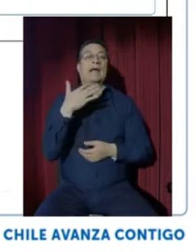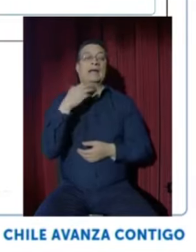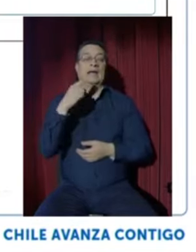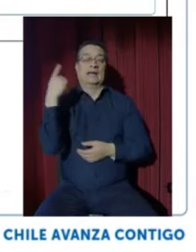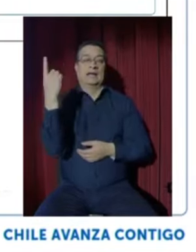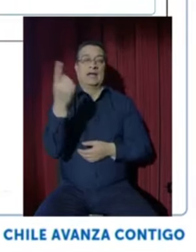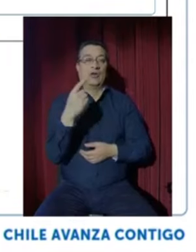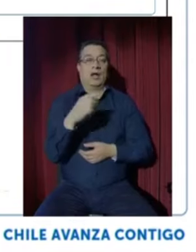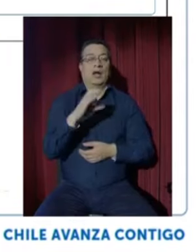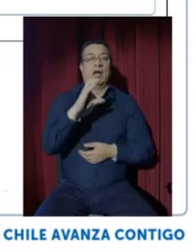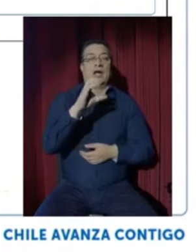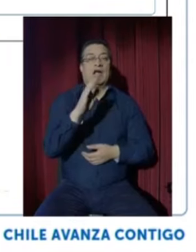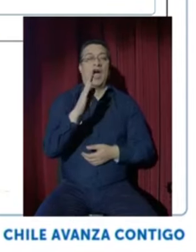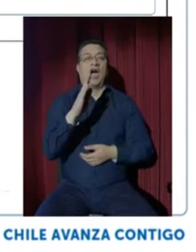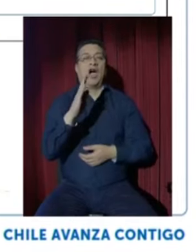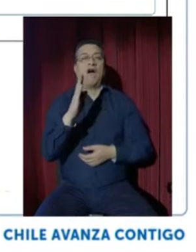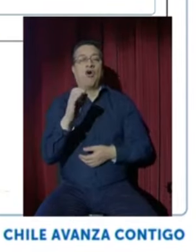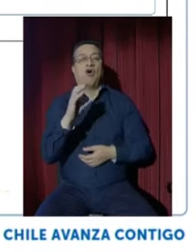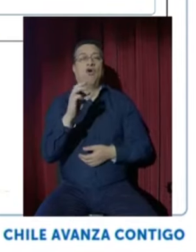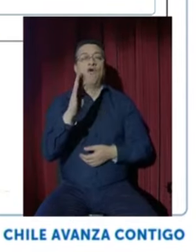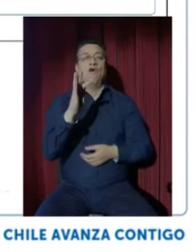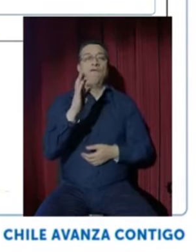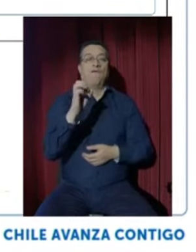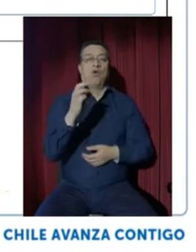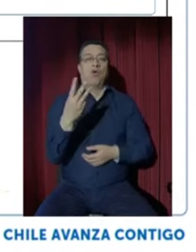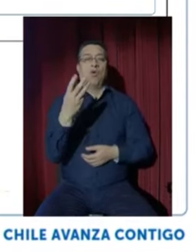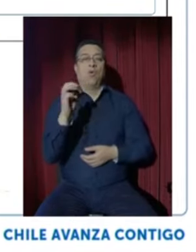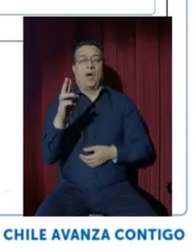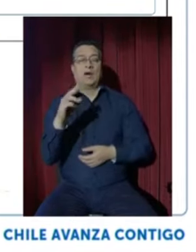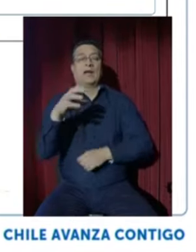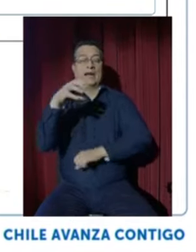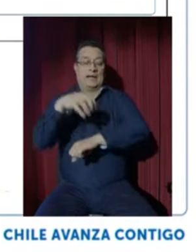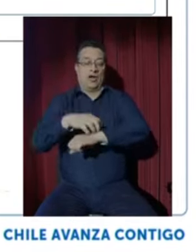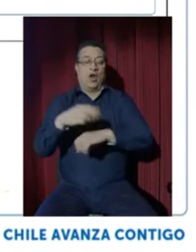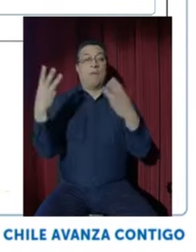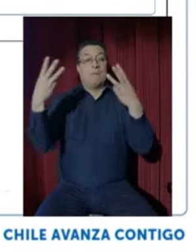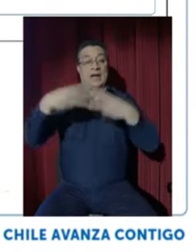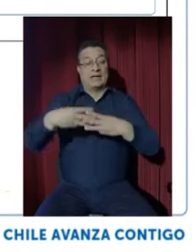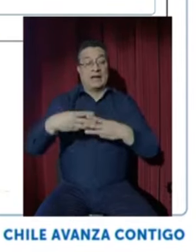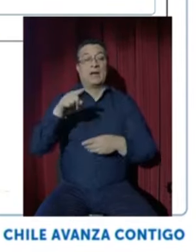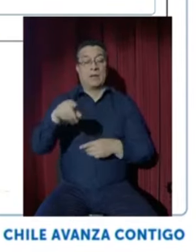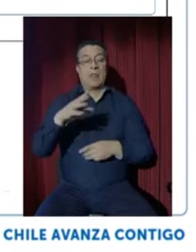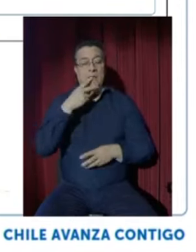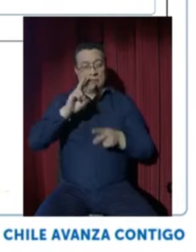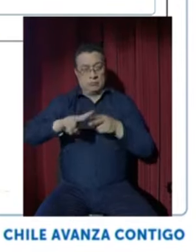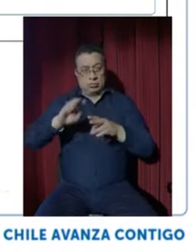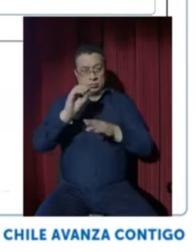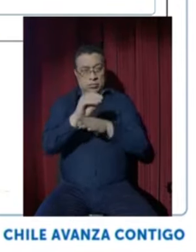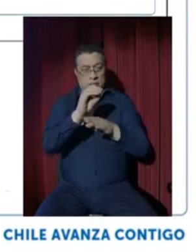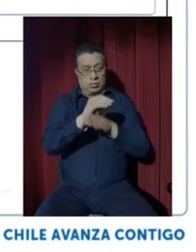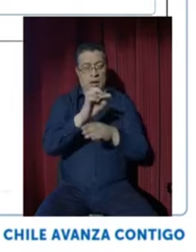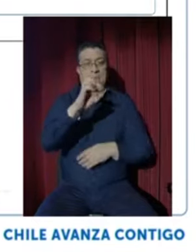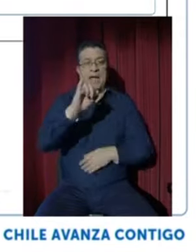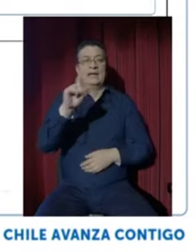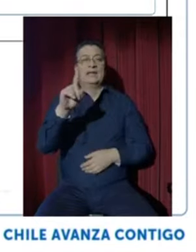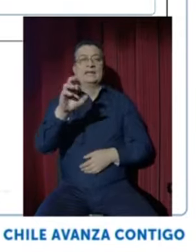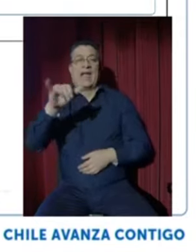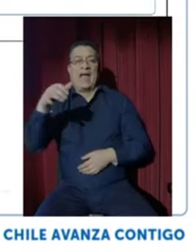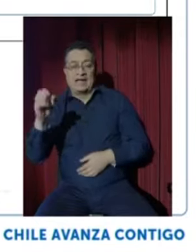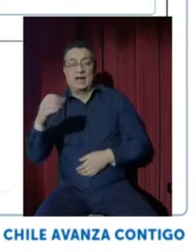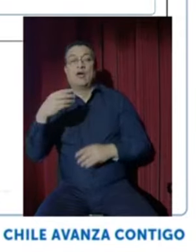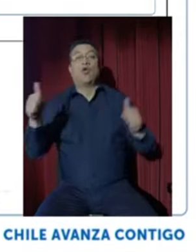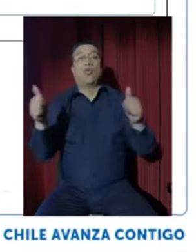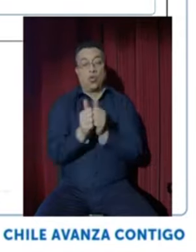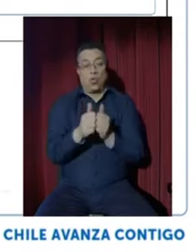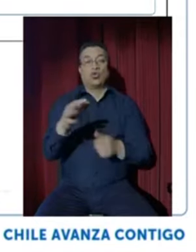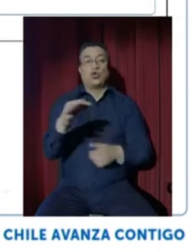cabare en la región de Magallanes implementar el plan Nacional de restauración a escala paisaje en conjunto con